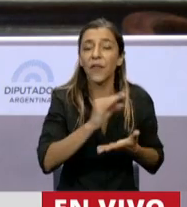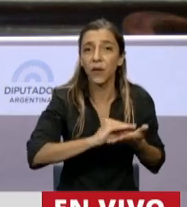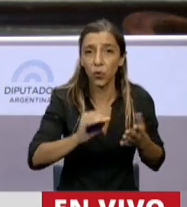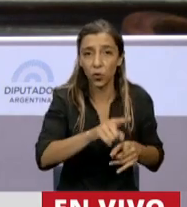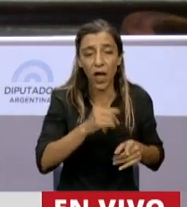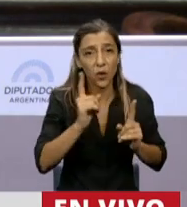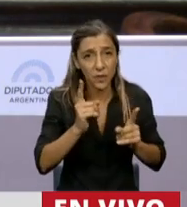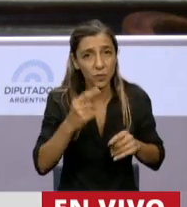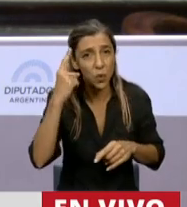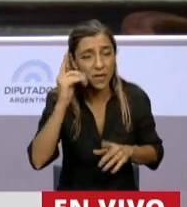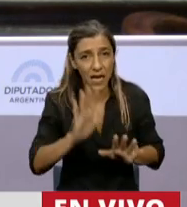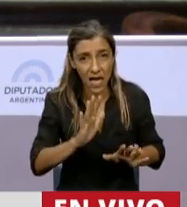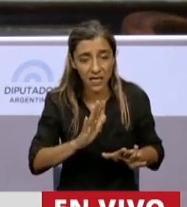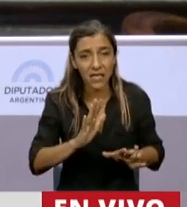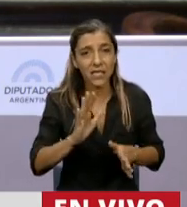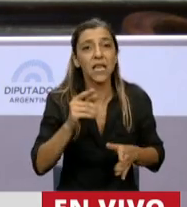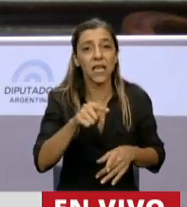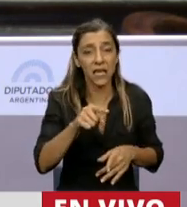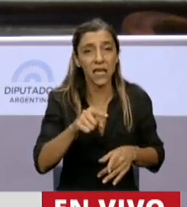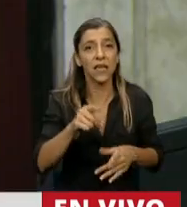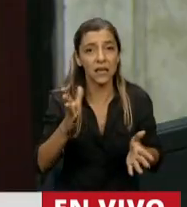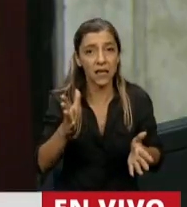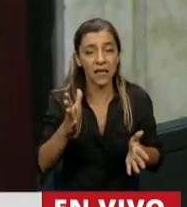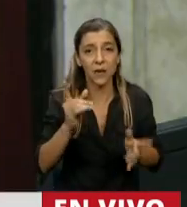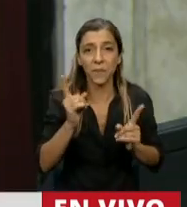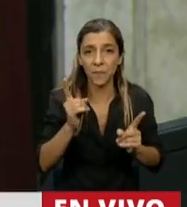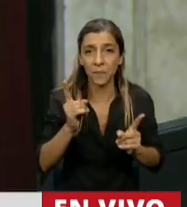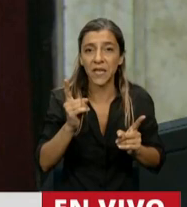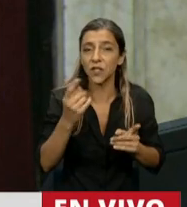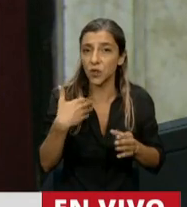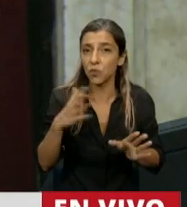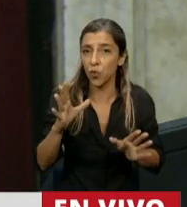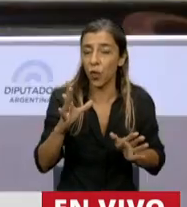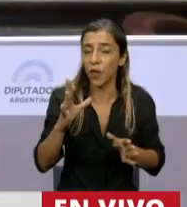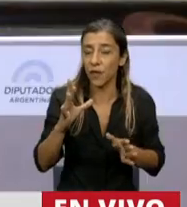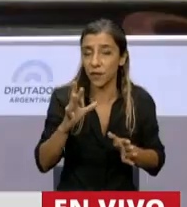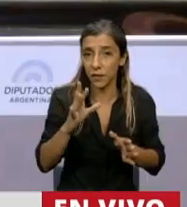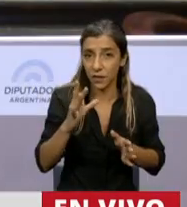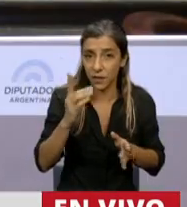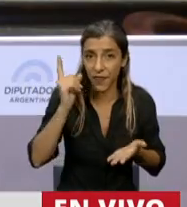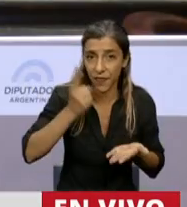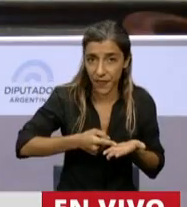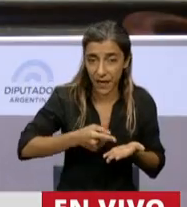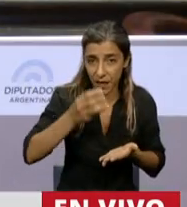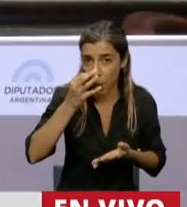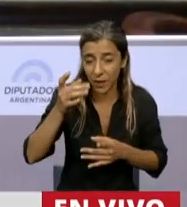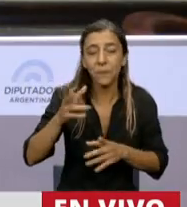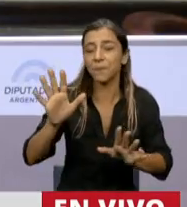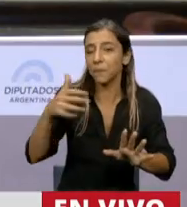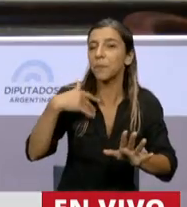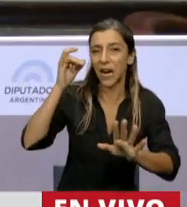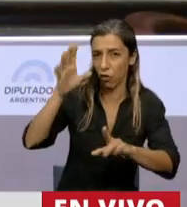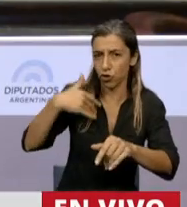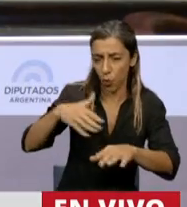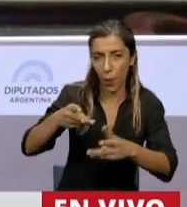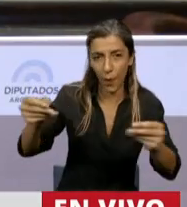735-2020. Diputada Los Penatos, que está 3 minutos pasada de tiempo. Perdóneme, culmino aquí, presidente. Me